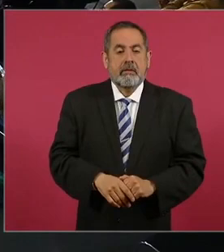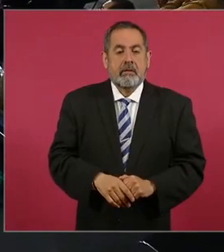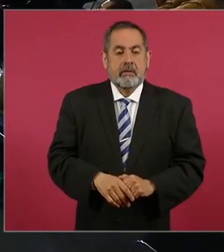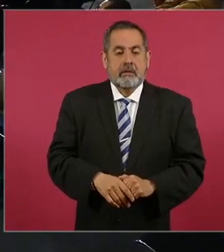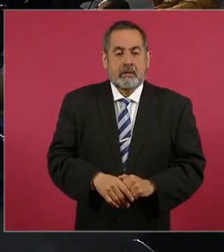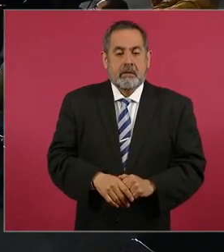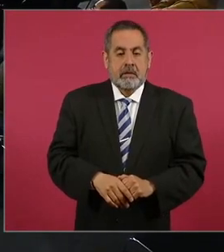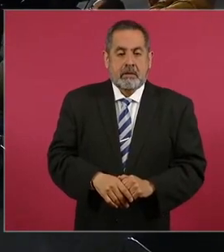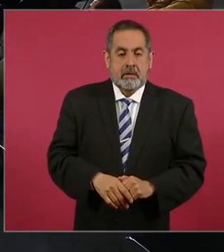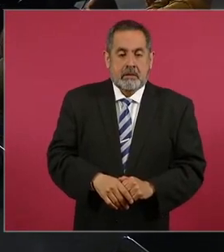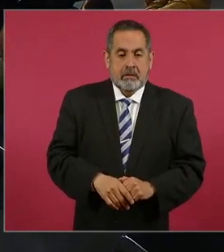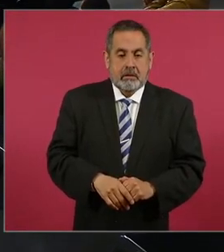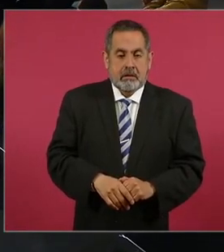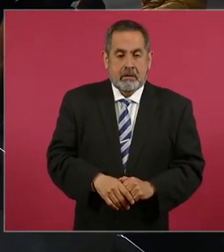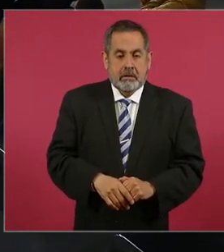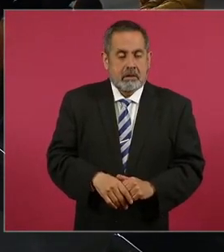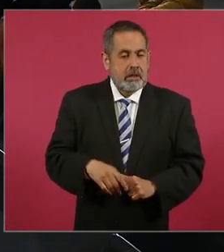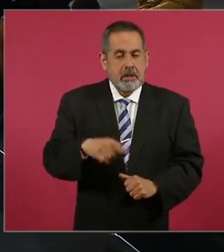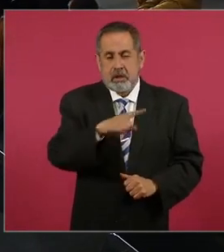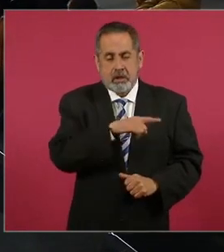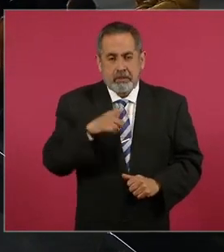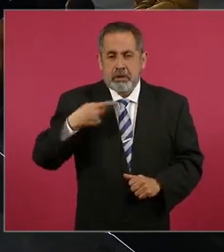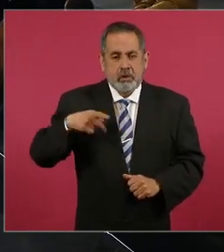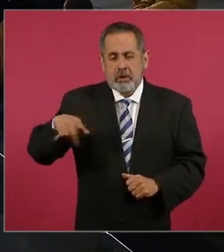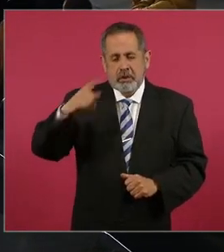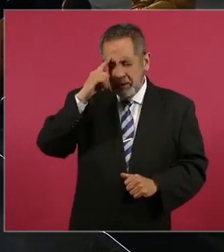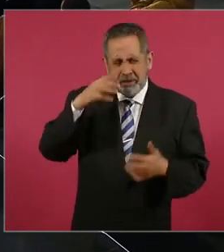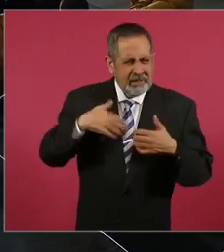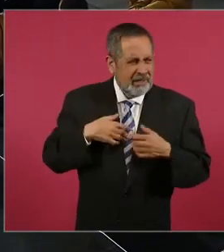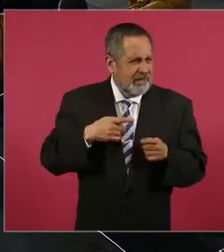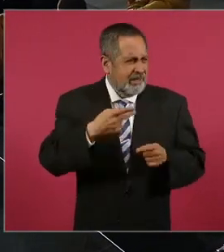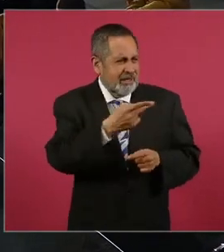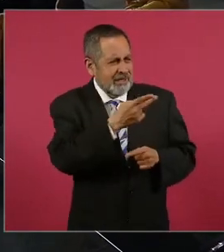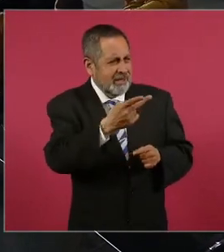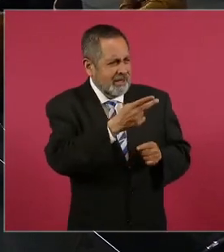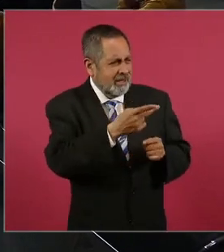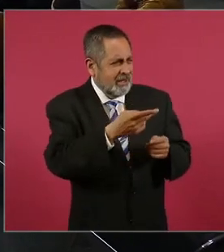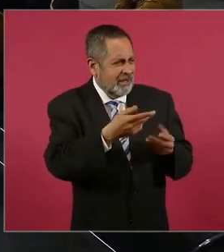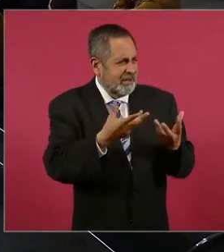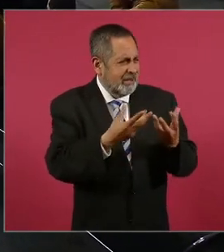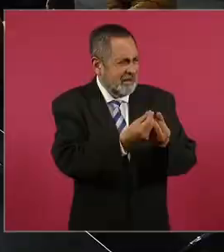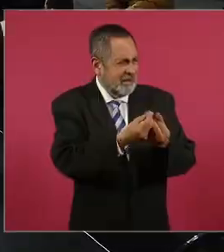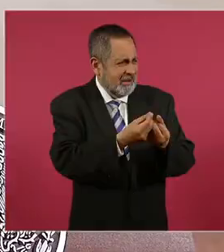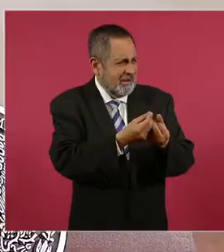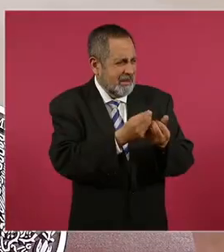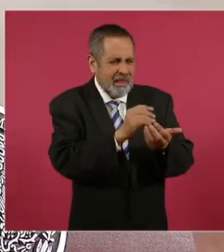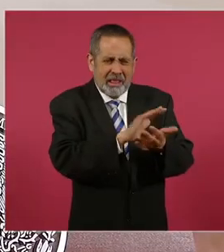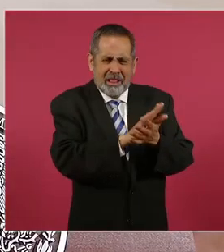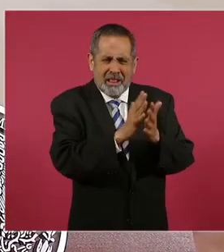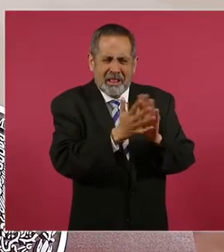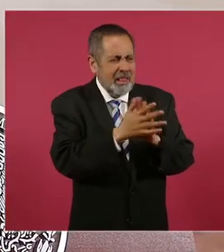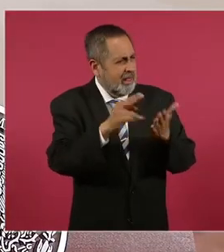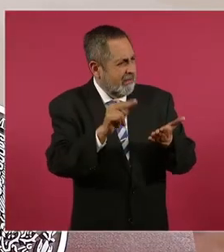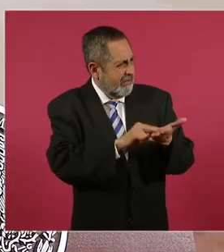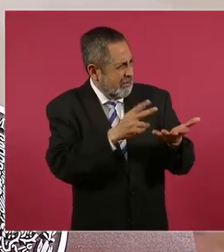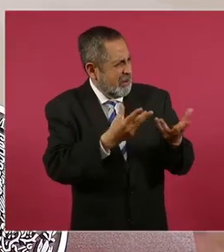no alcanza, pues, a entender cómo se dan estos enjuagues. Sí.